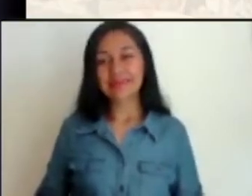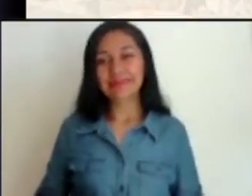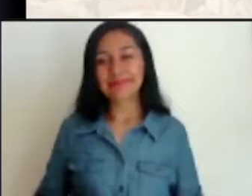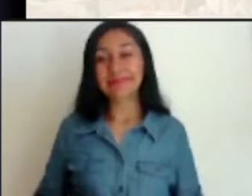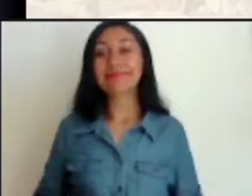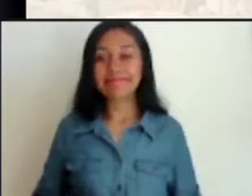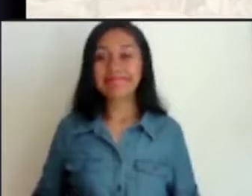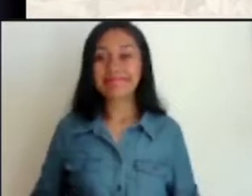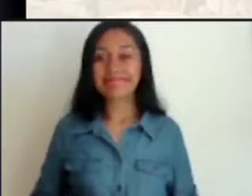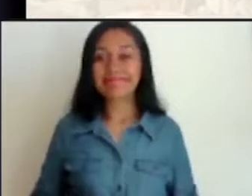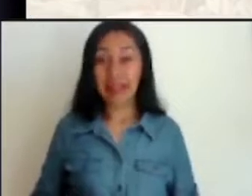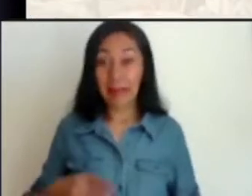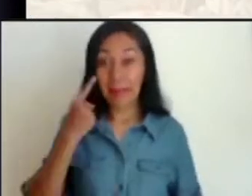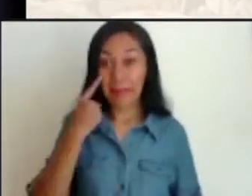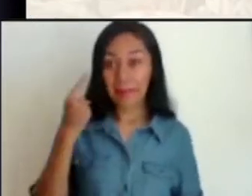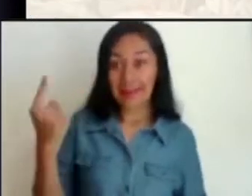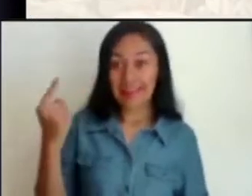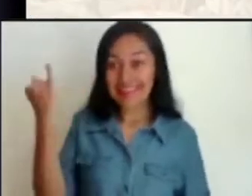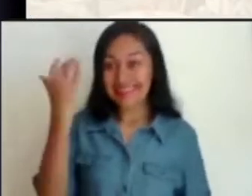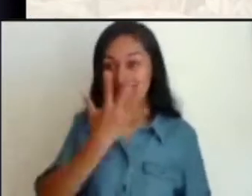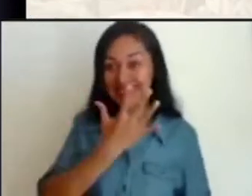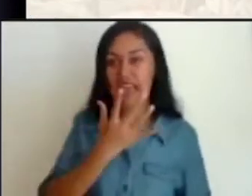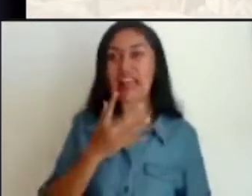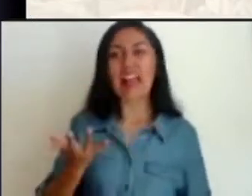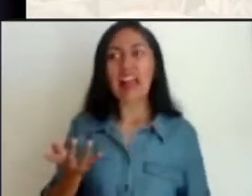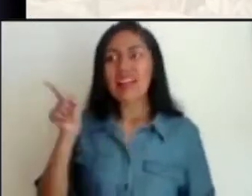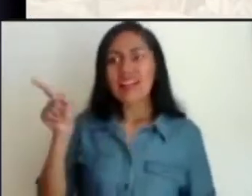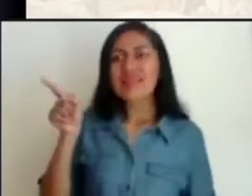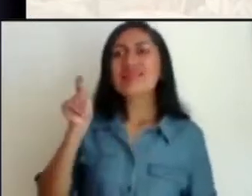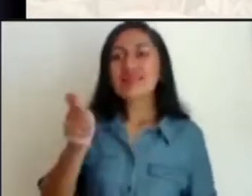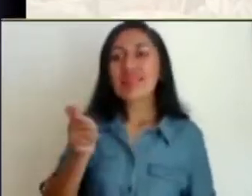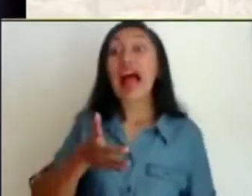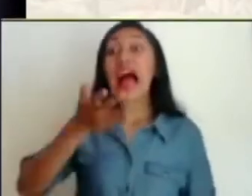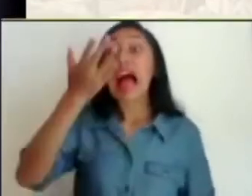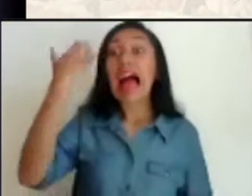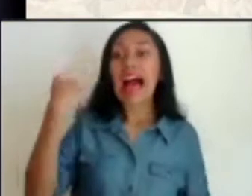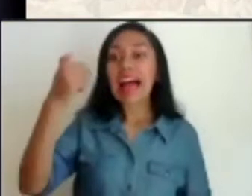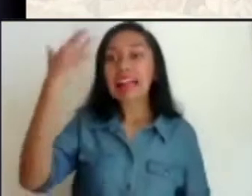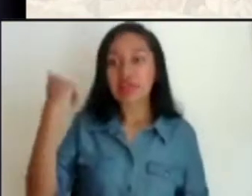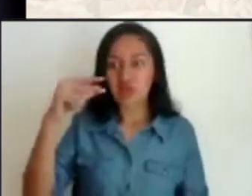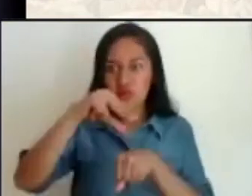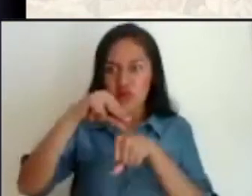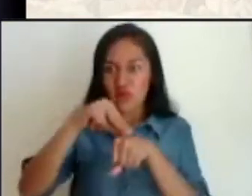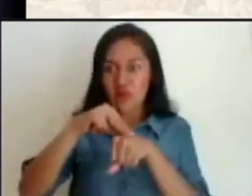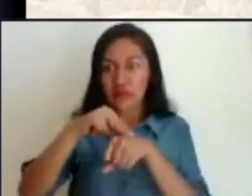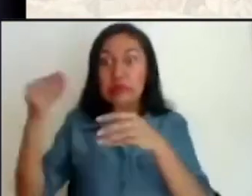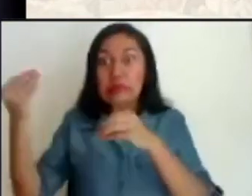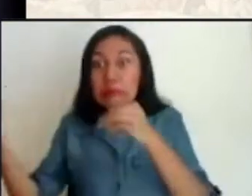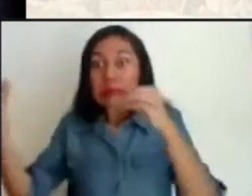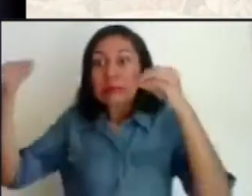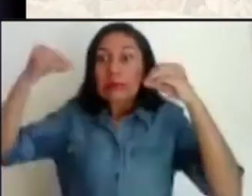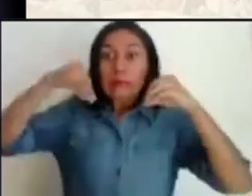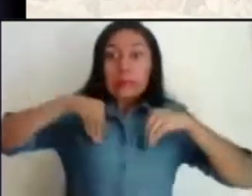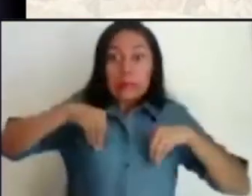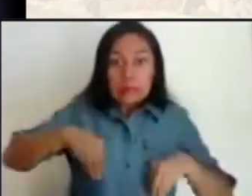Questo è il traje utilizaban los médicos en tiempo, pensando que aislarlos del exterior